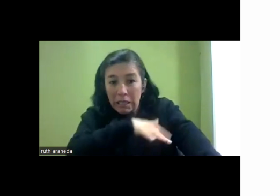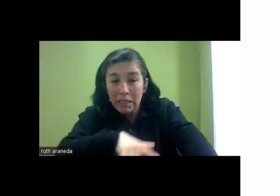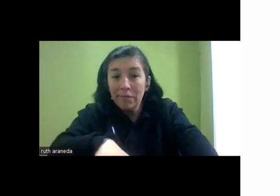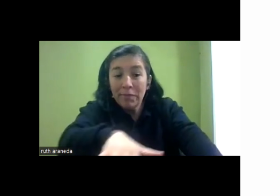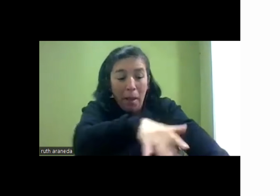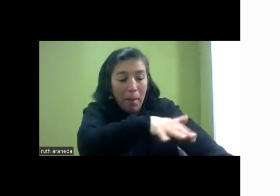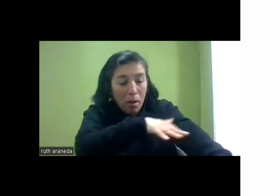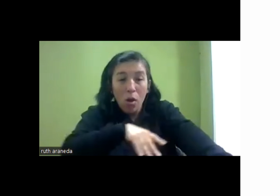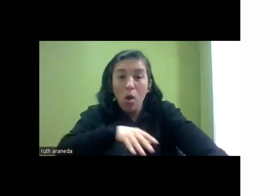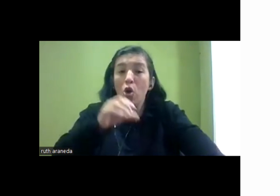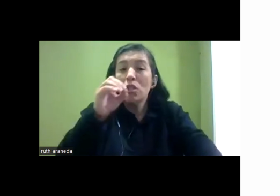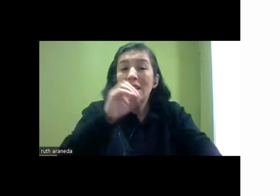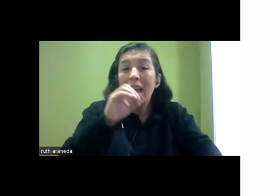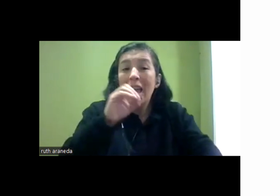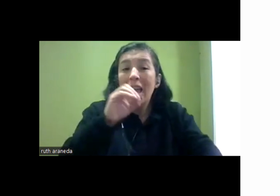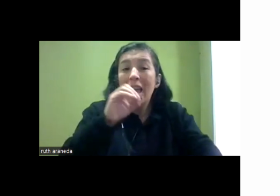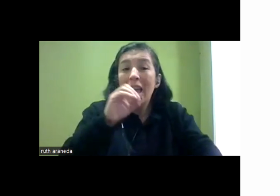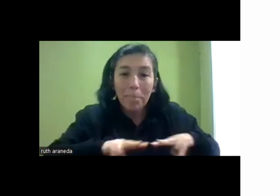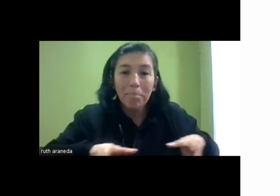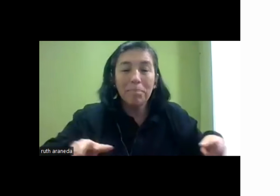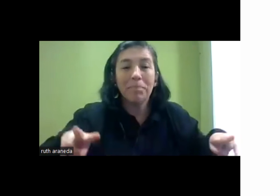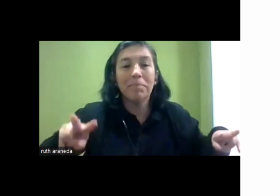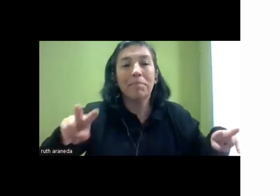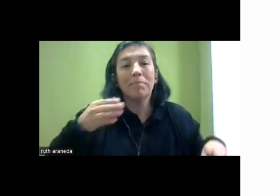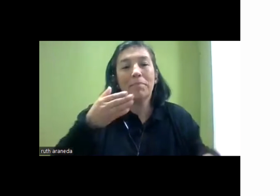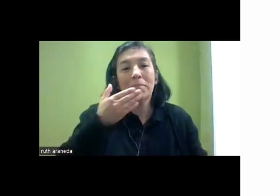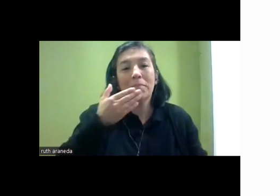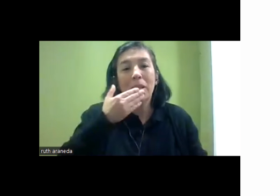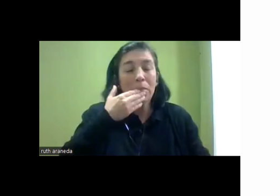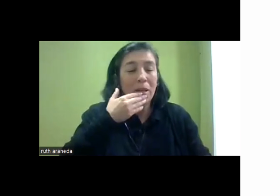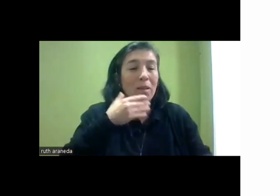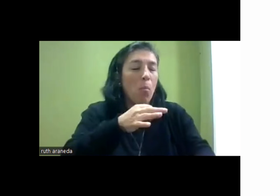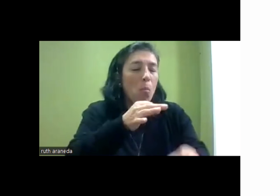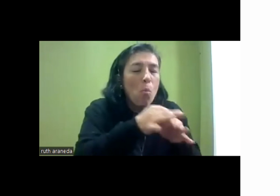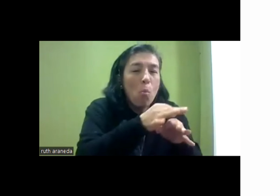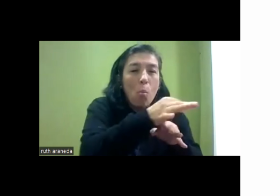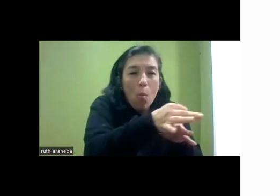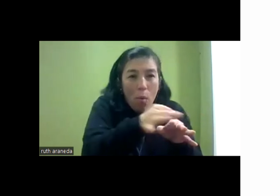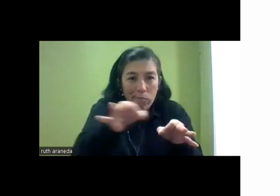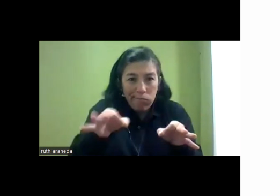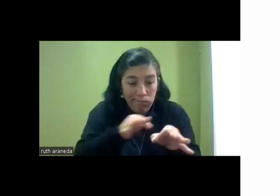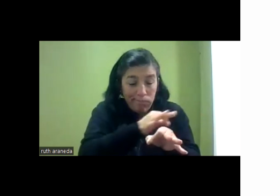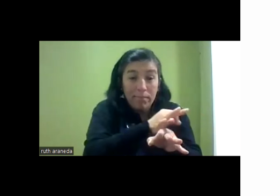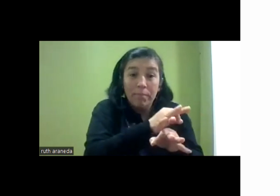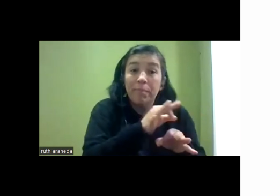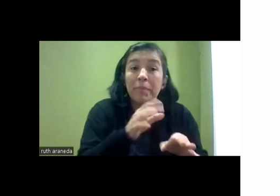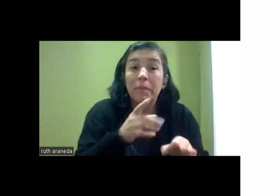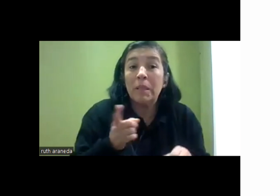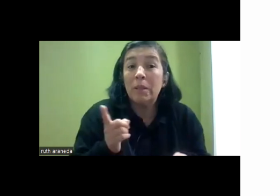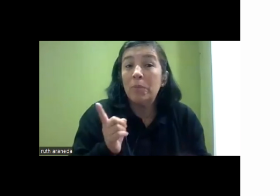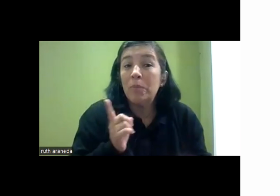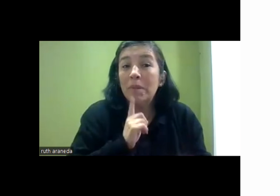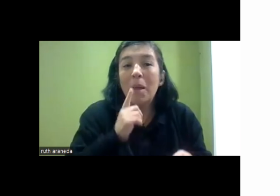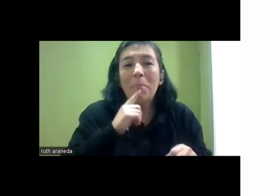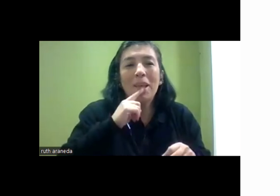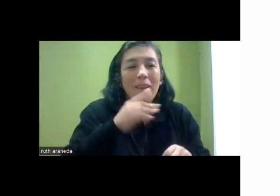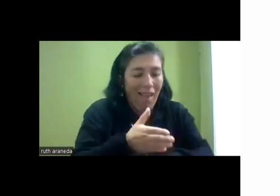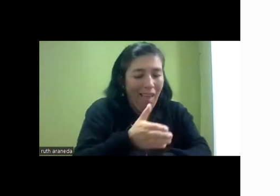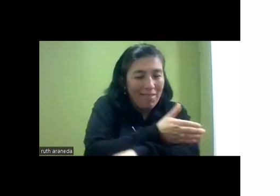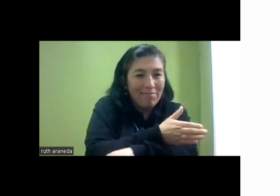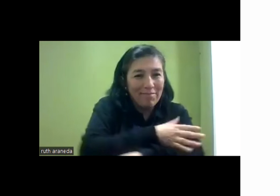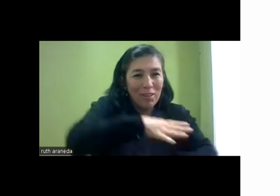Pacífico, luego los valles interiores y finalmente la precordillera.